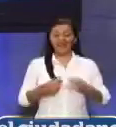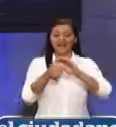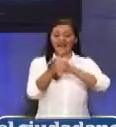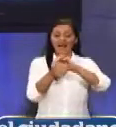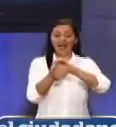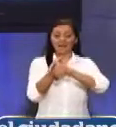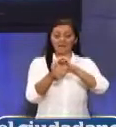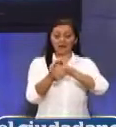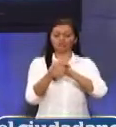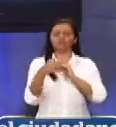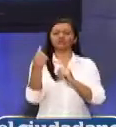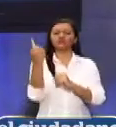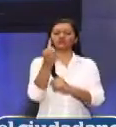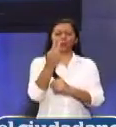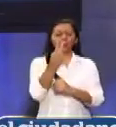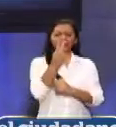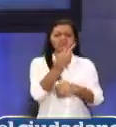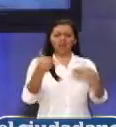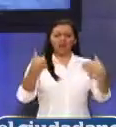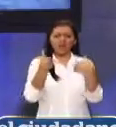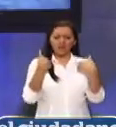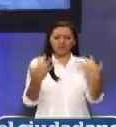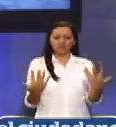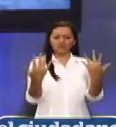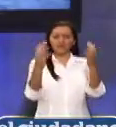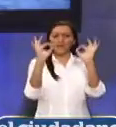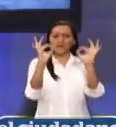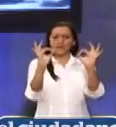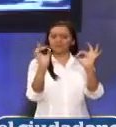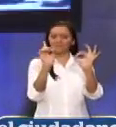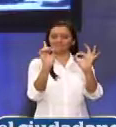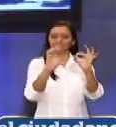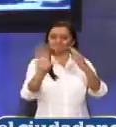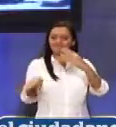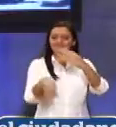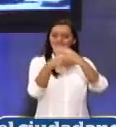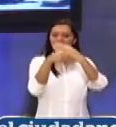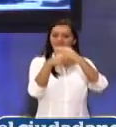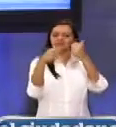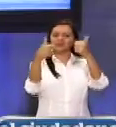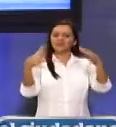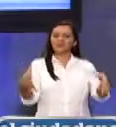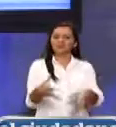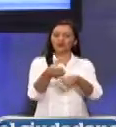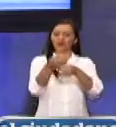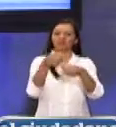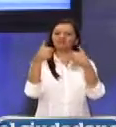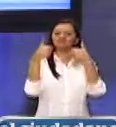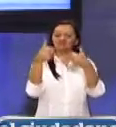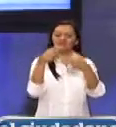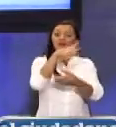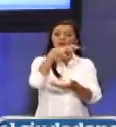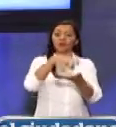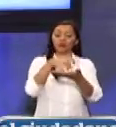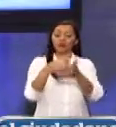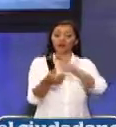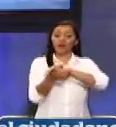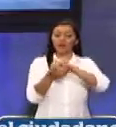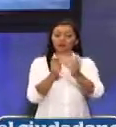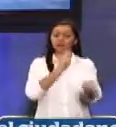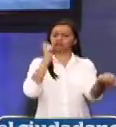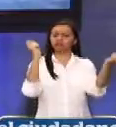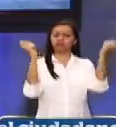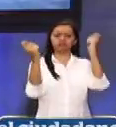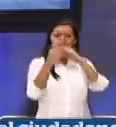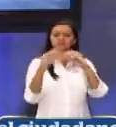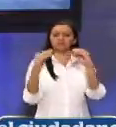Galápagos no solo es reconocida por su flora y fauna, sino también por sus altos niveles de seguridad. Esta provincia se ha convertido en una